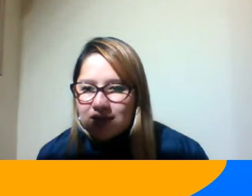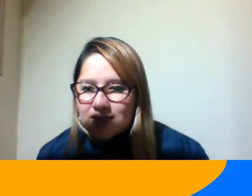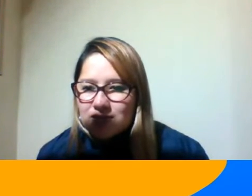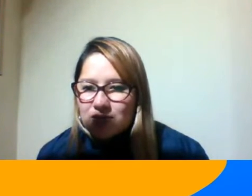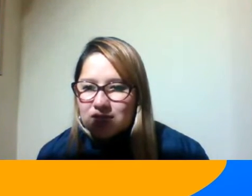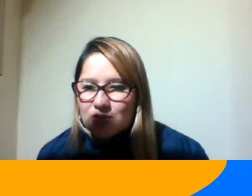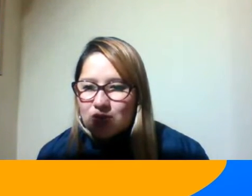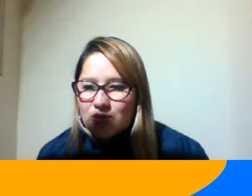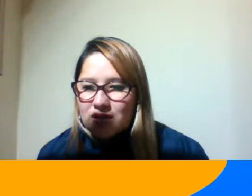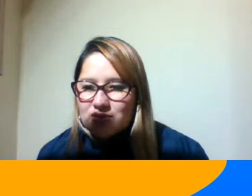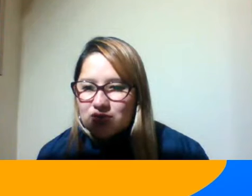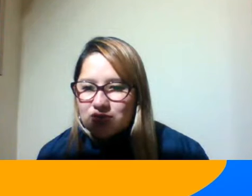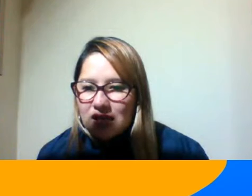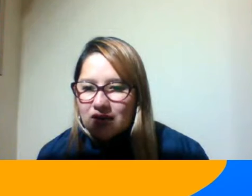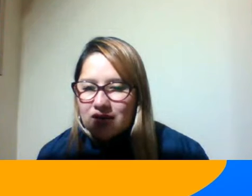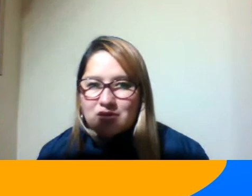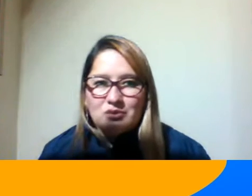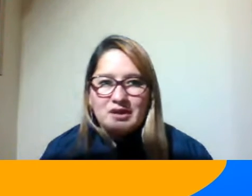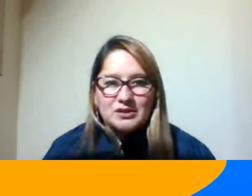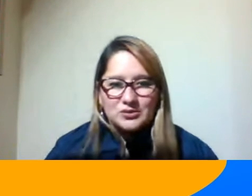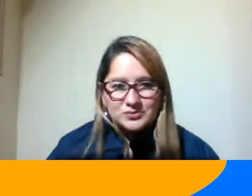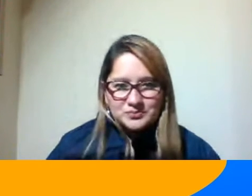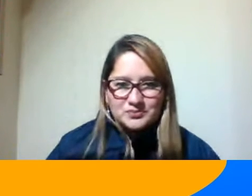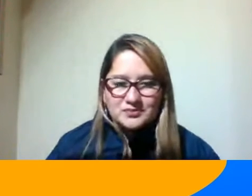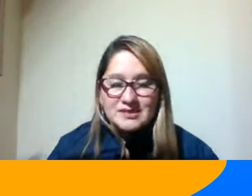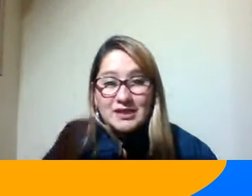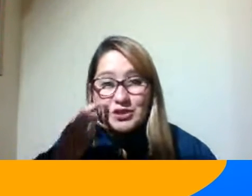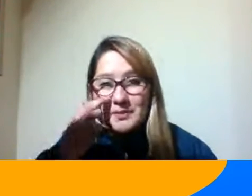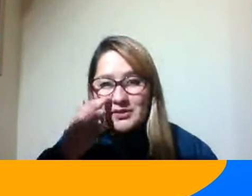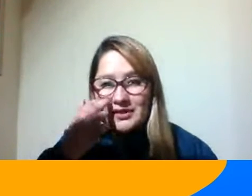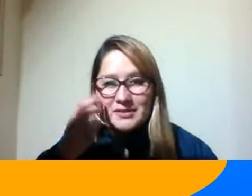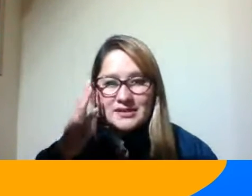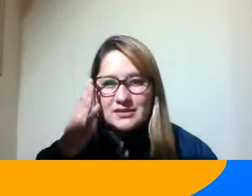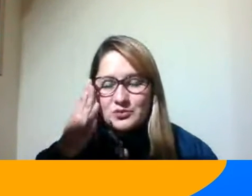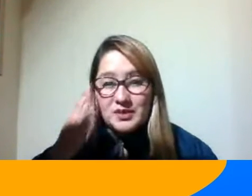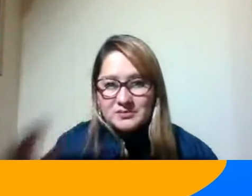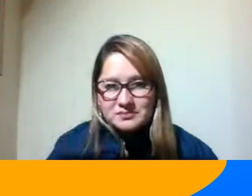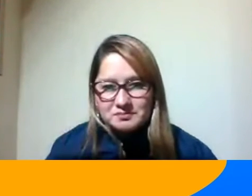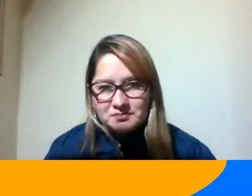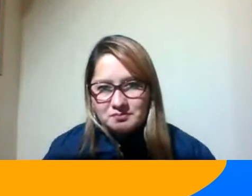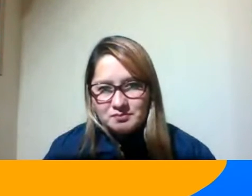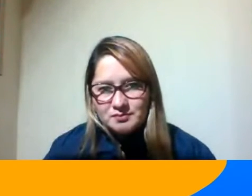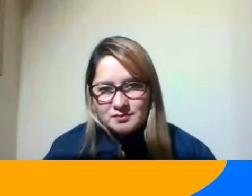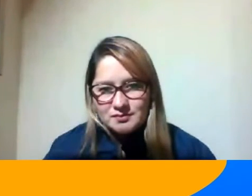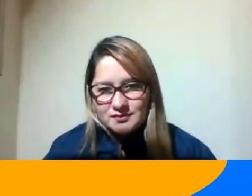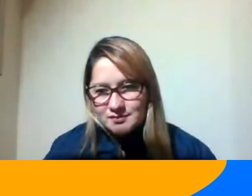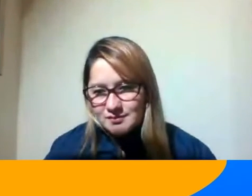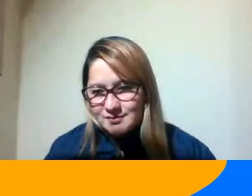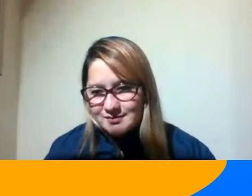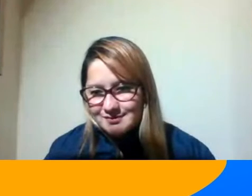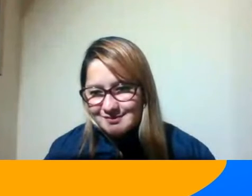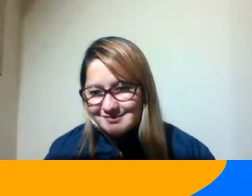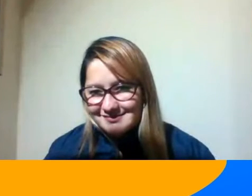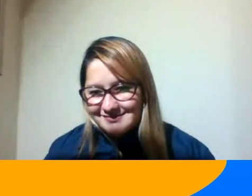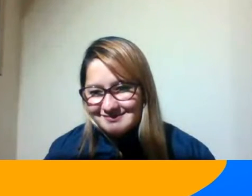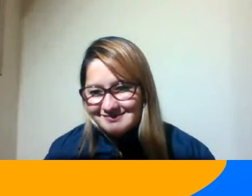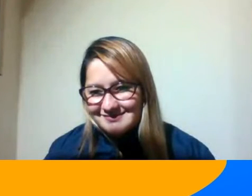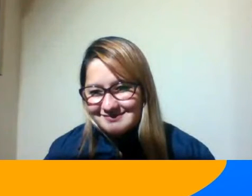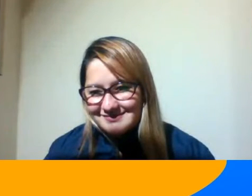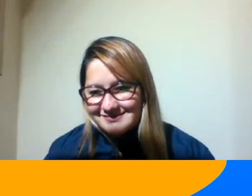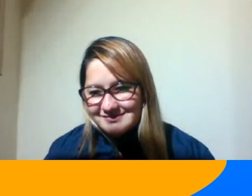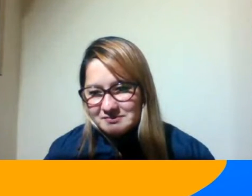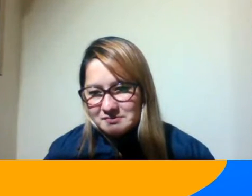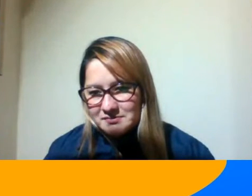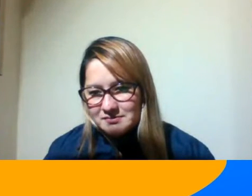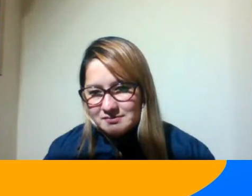especial sobre todo lo que nos contaba Roberto. Señor, perdóname, te interrumpí. No, pues darle las gracias a todos por la